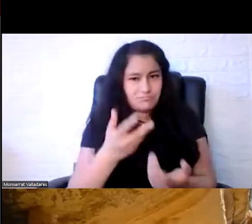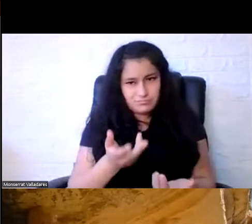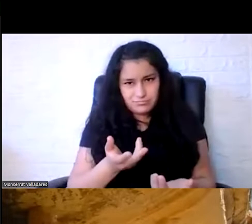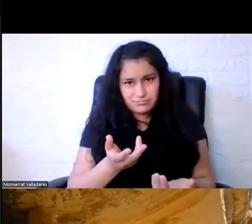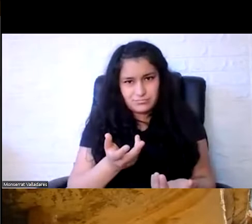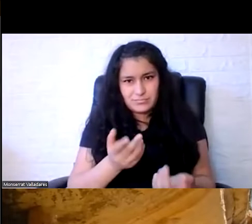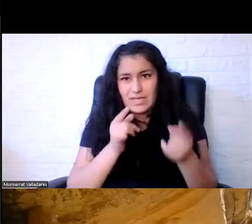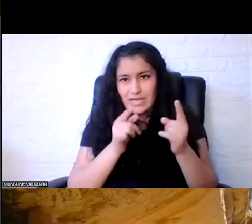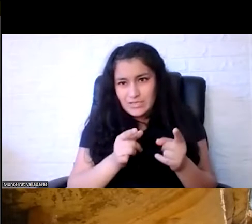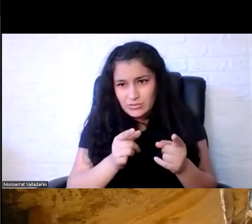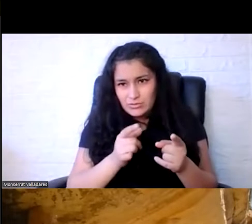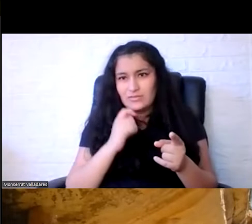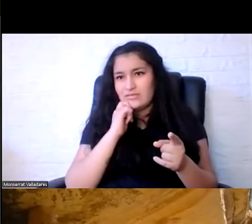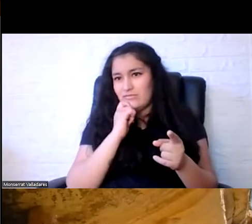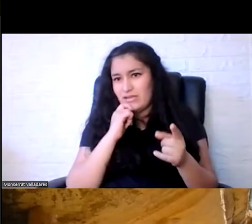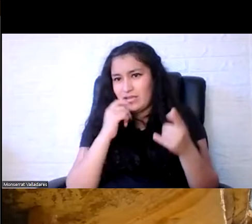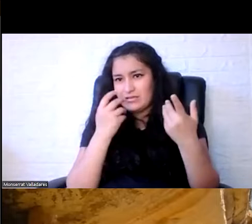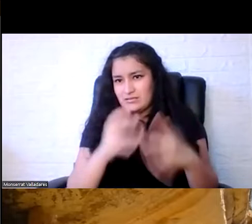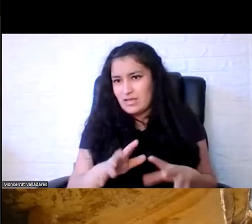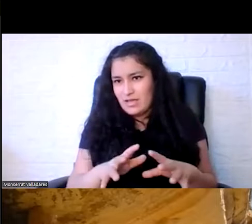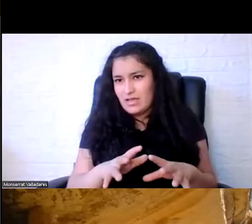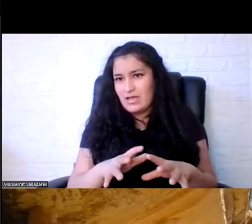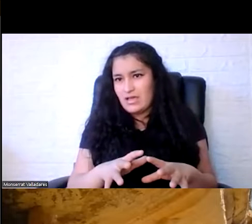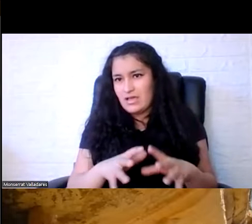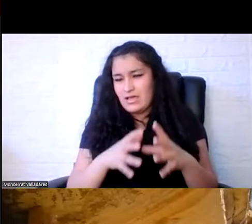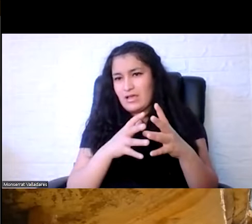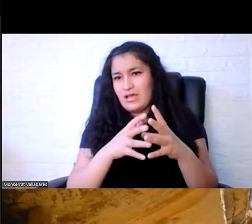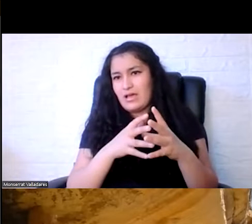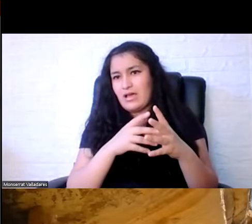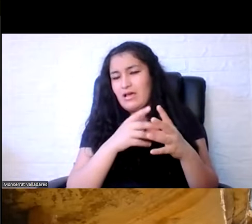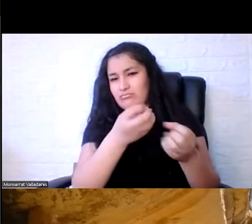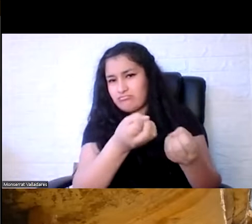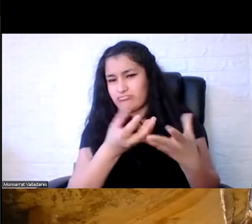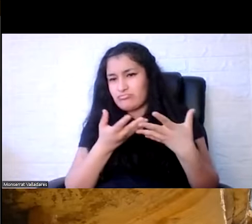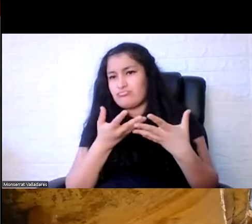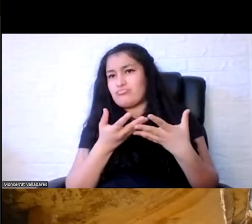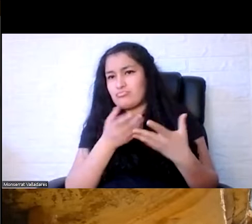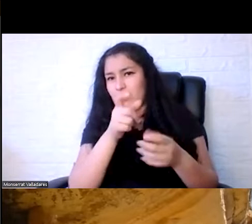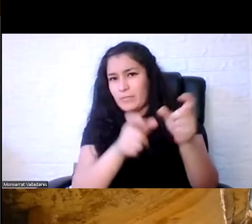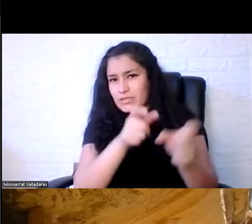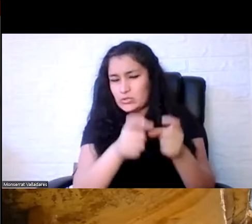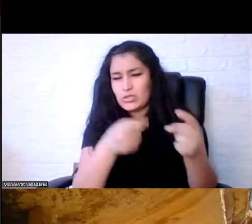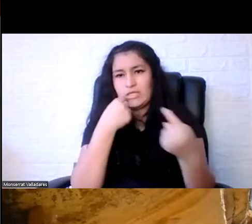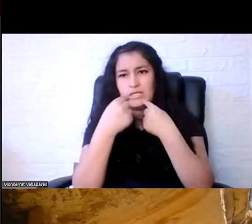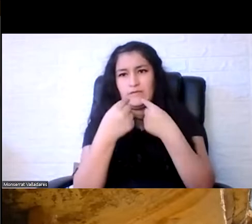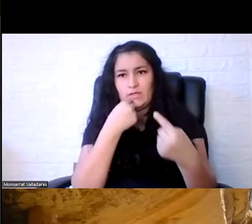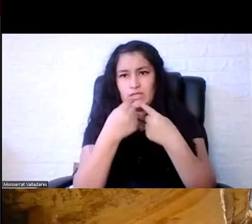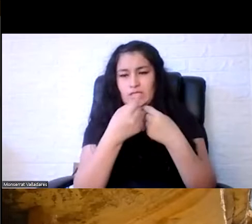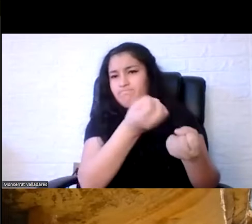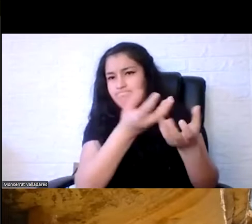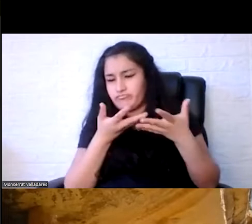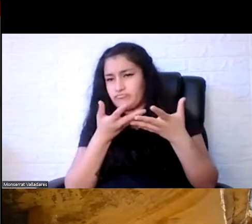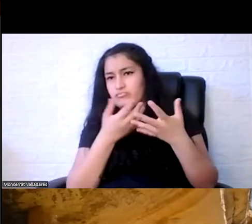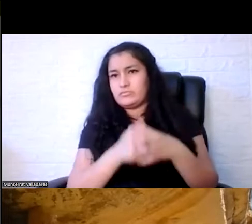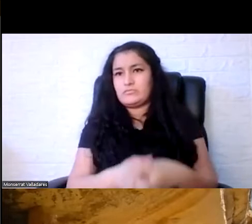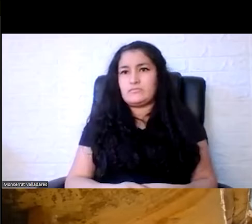Son cuestiones que permearon en mis testimonios, en los testimonios de mis entrevistados y entrevistadas, y